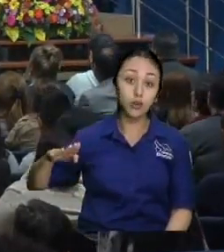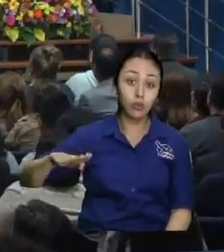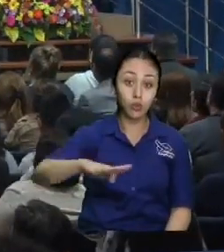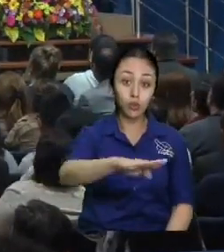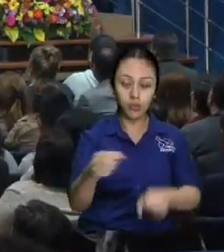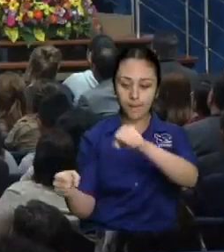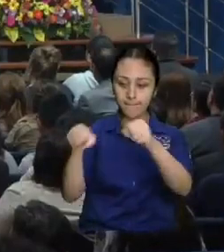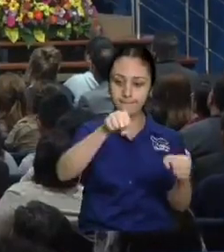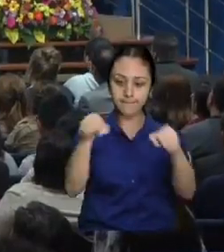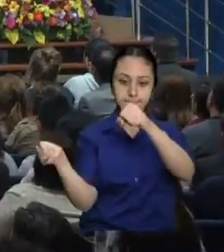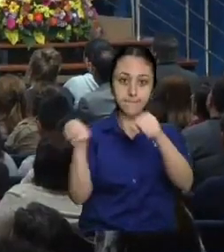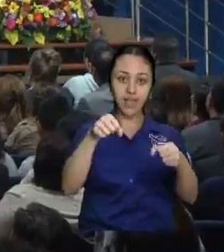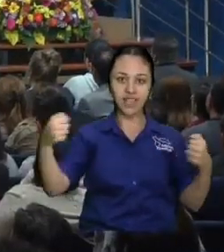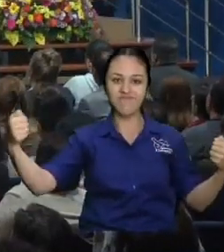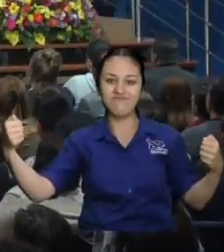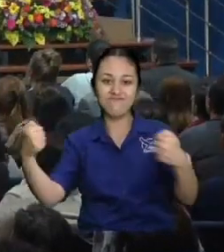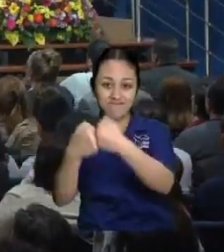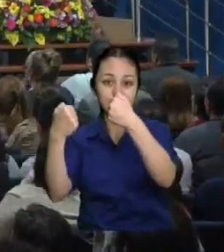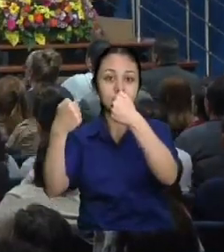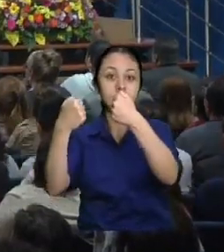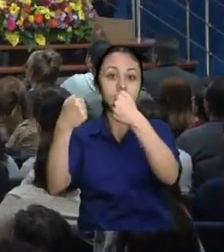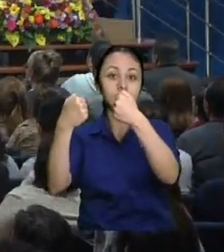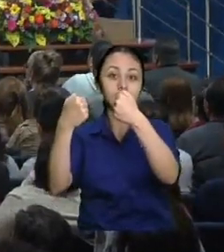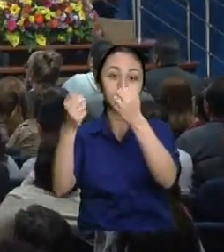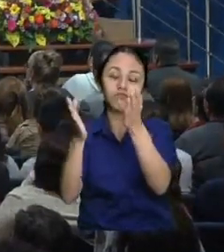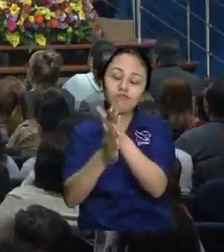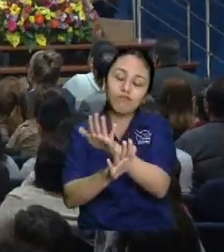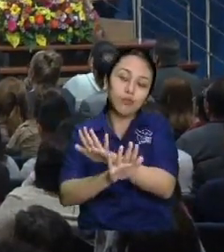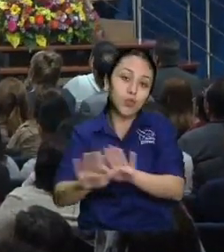En el camino, tuvo un accidente y se murió.